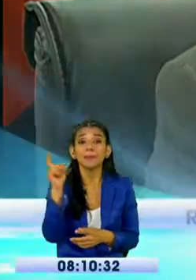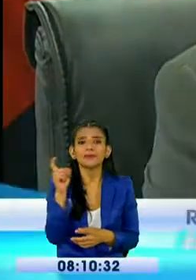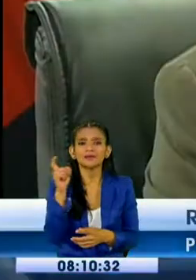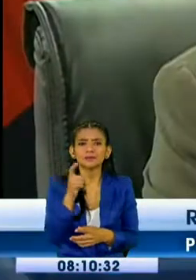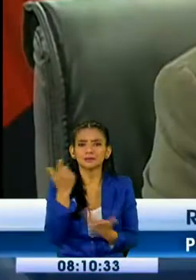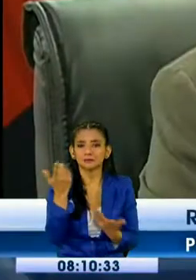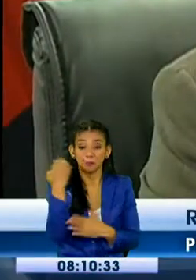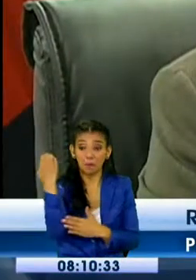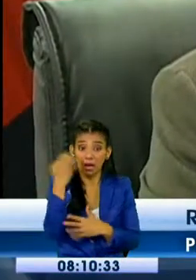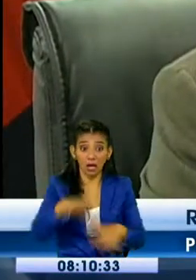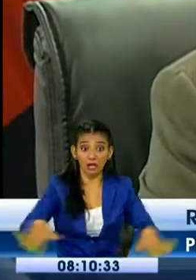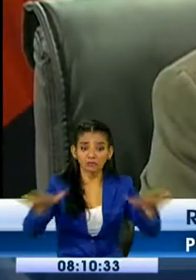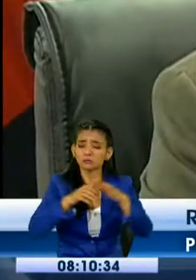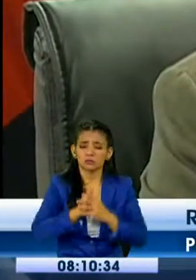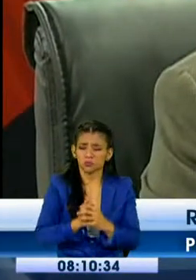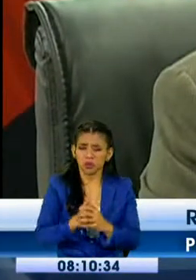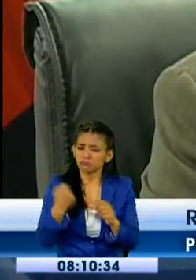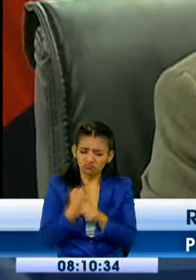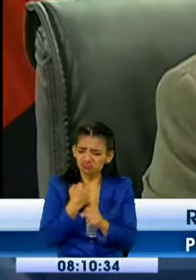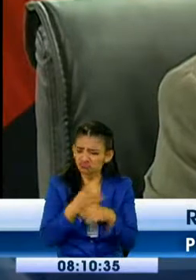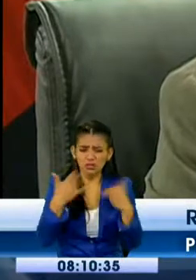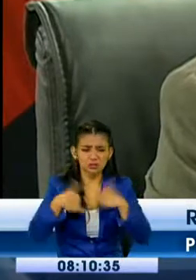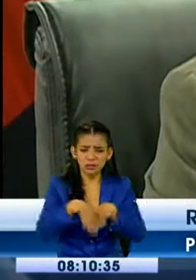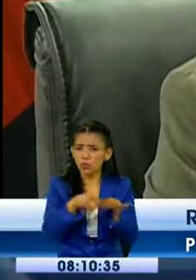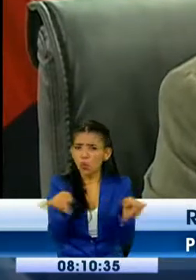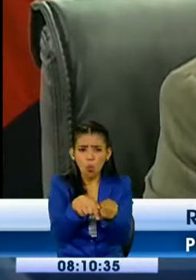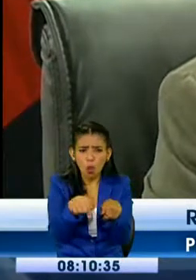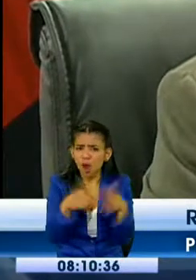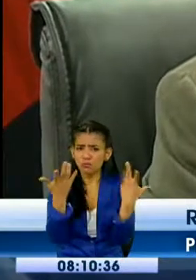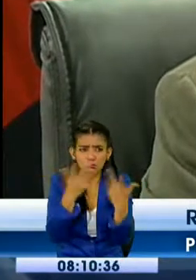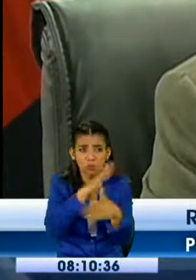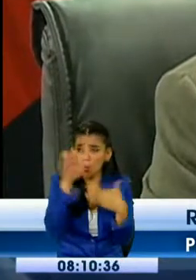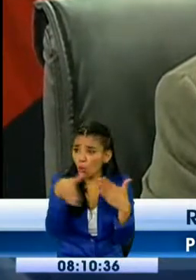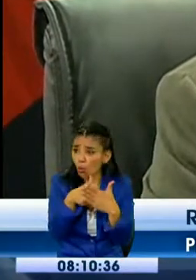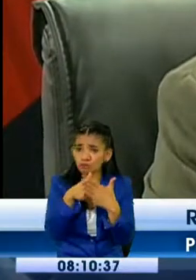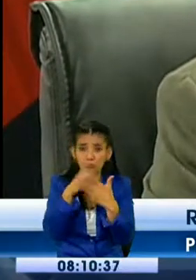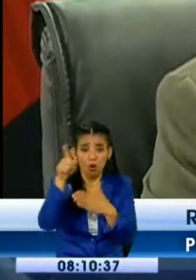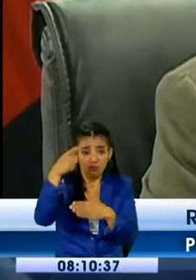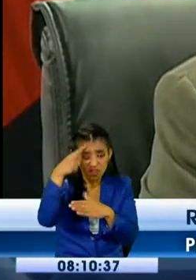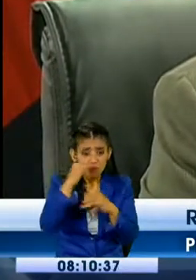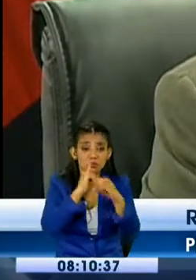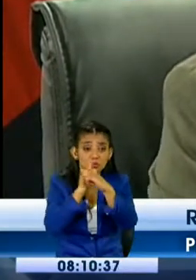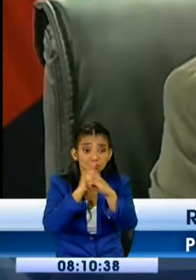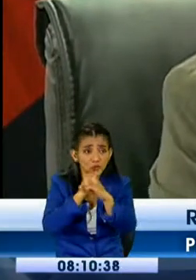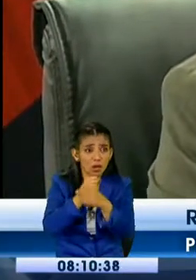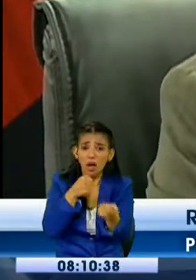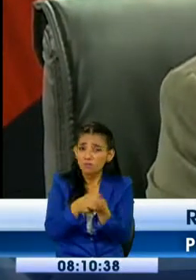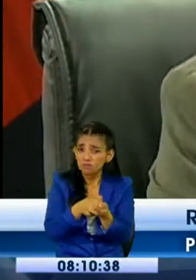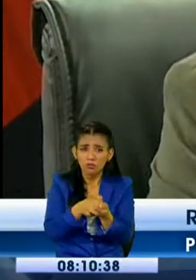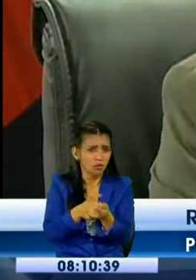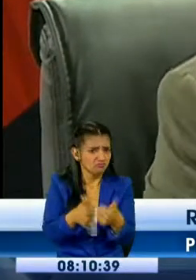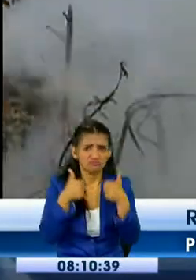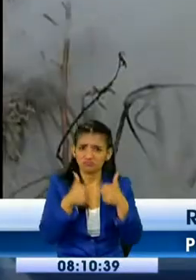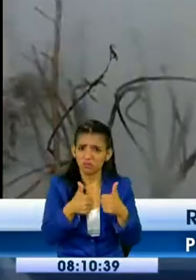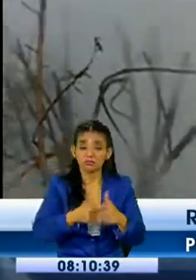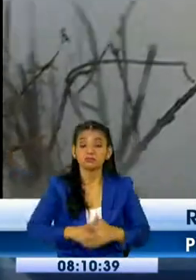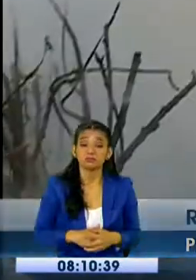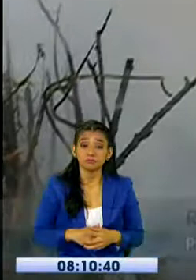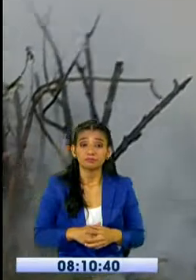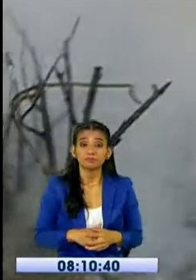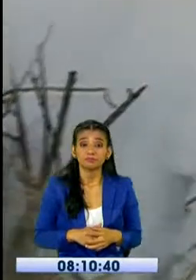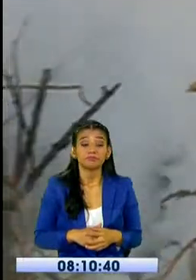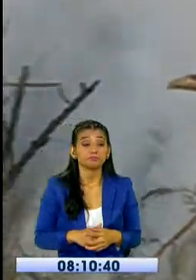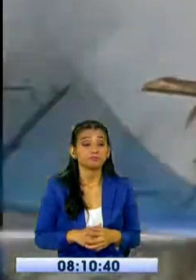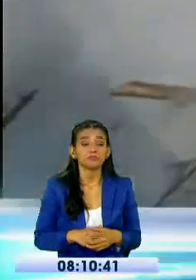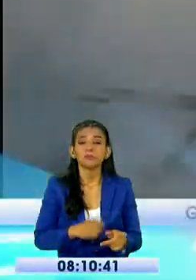de emergencia, sino seguir trabajando como lo estamos haciendo. Están colaborando todos los niveles de gobierno, todas las instituciones, lo estamos haciendo muy bien. En este marco,